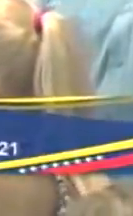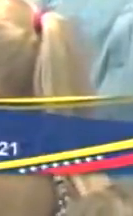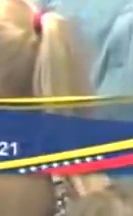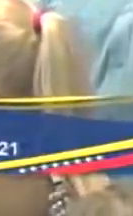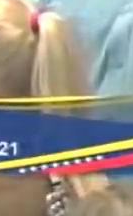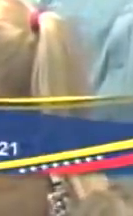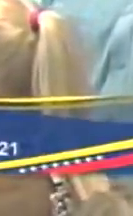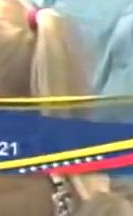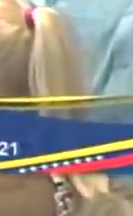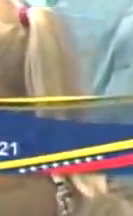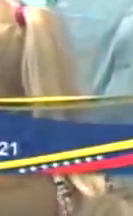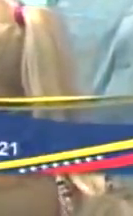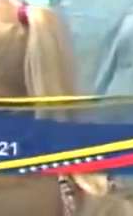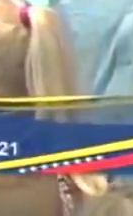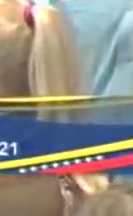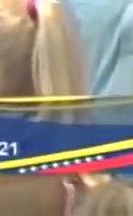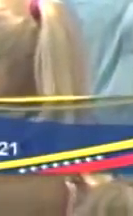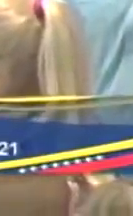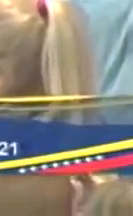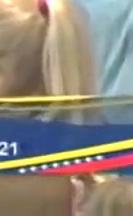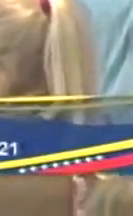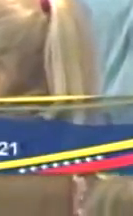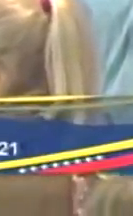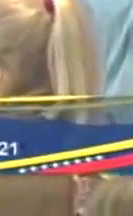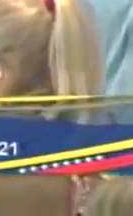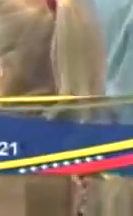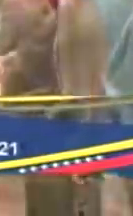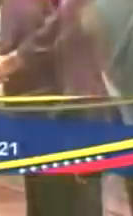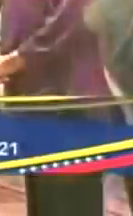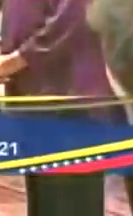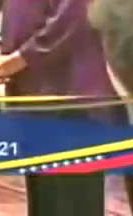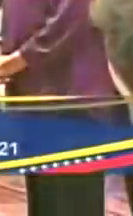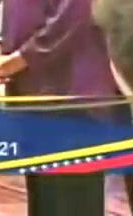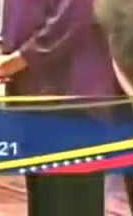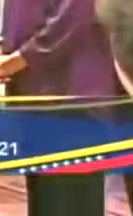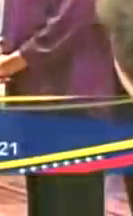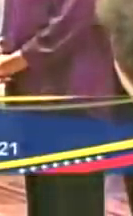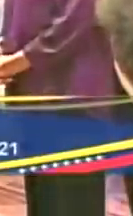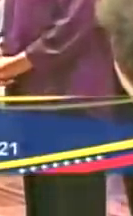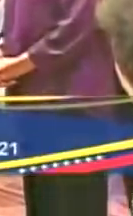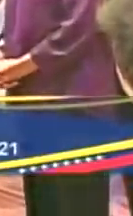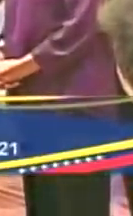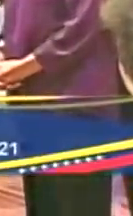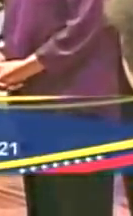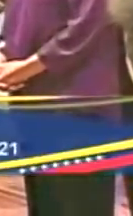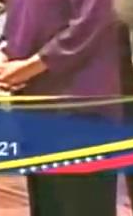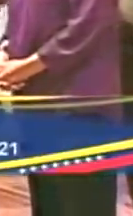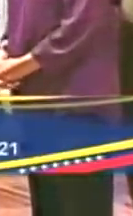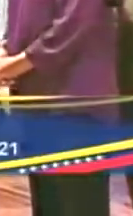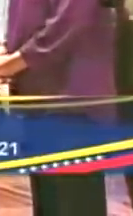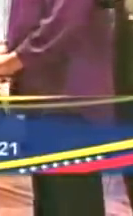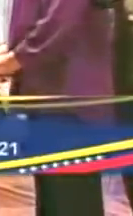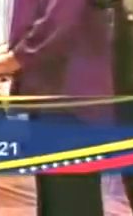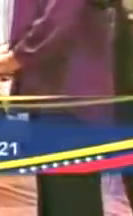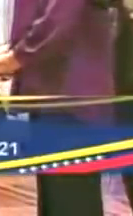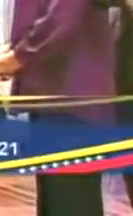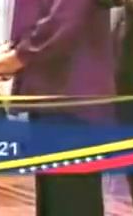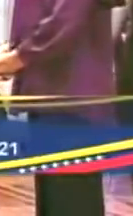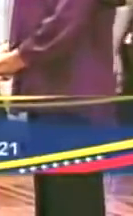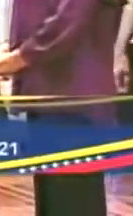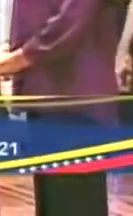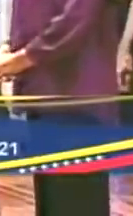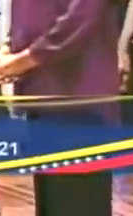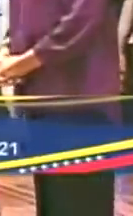parte del público que se encuentra presente acá en el Teatro Teresa Carreño, con los galardonados, con los asistentes, quienes el día